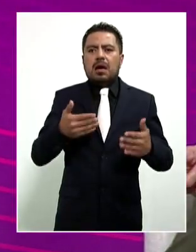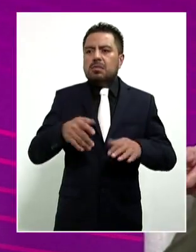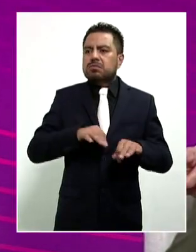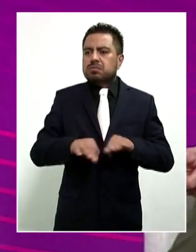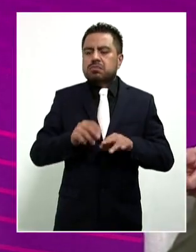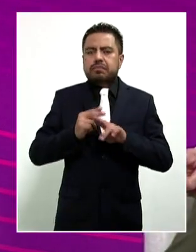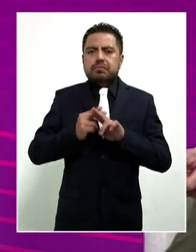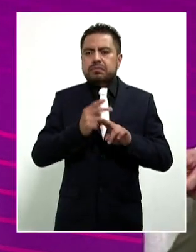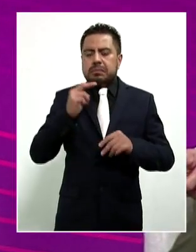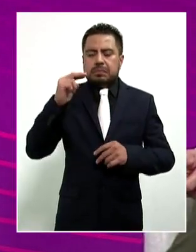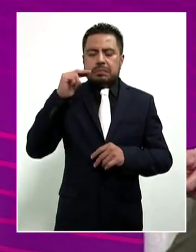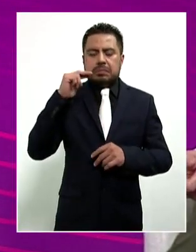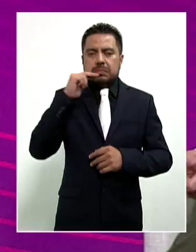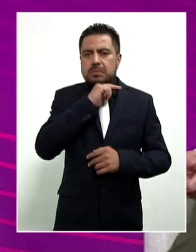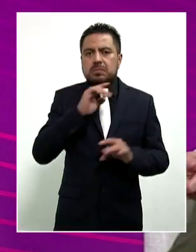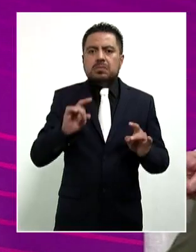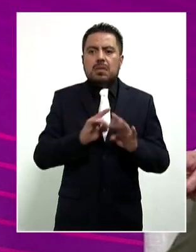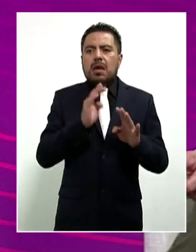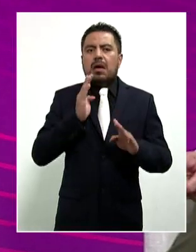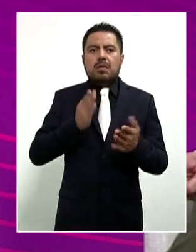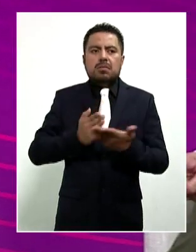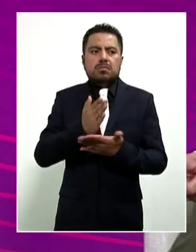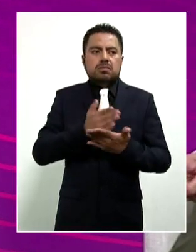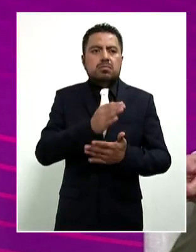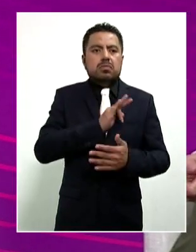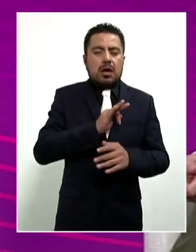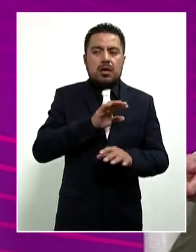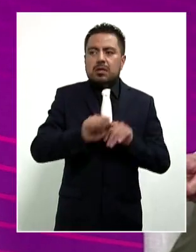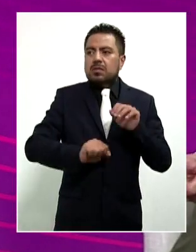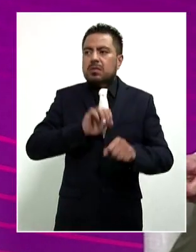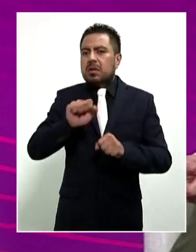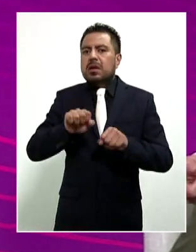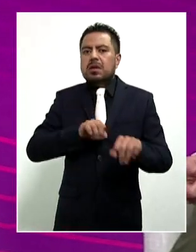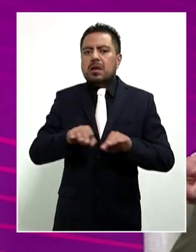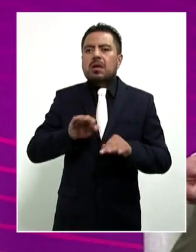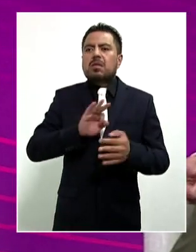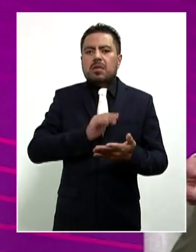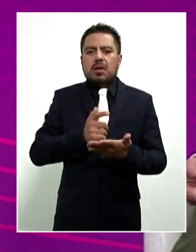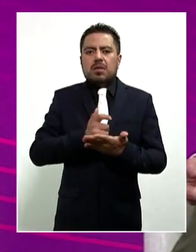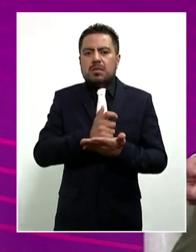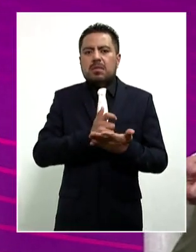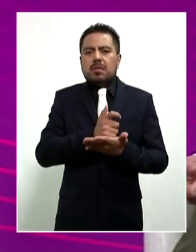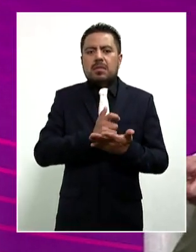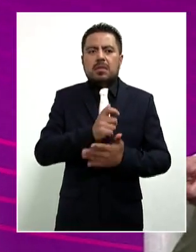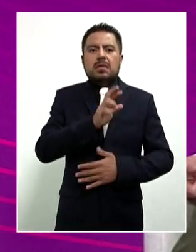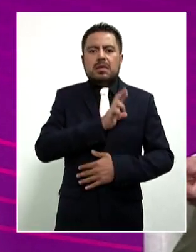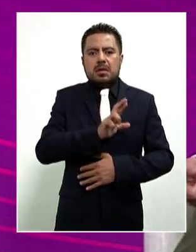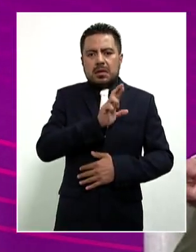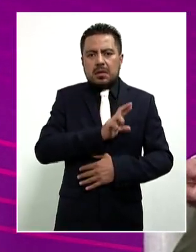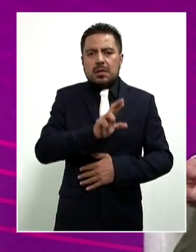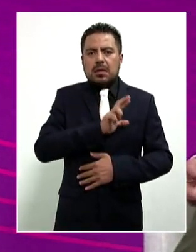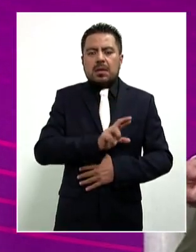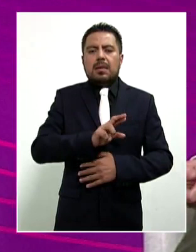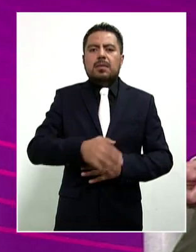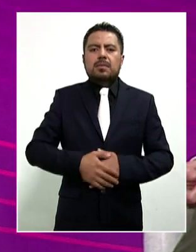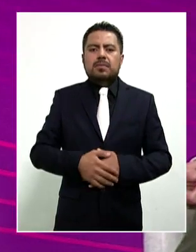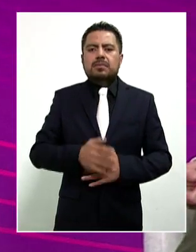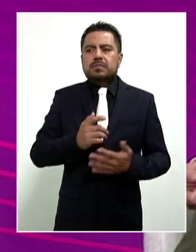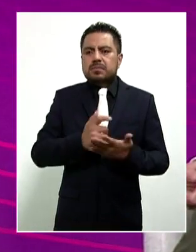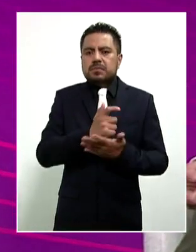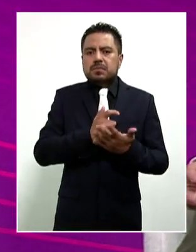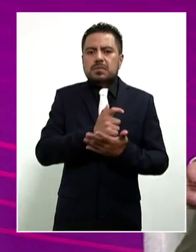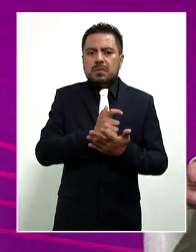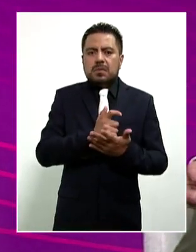y rápidamente, si tienen opciones, empiezan a trabajar y pagar impuestos sobre la renta, pagan